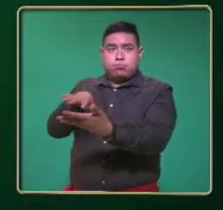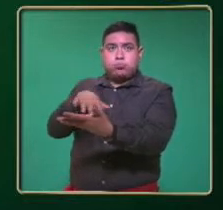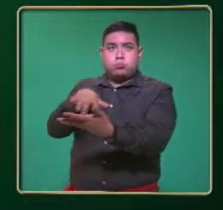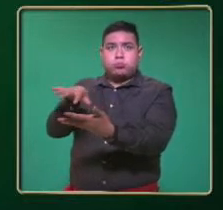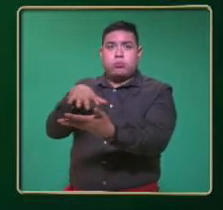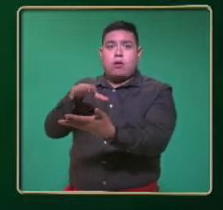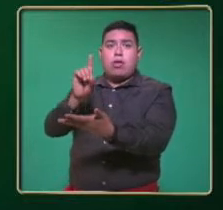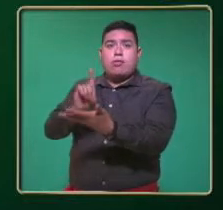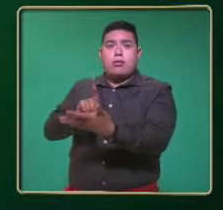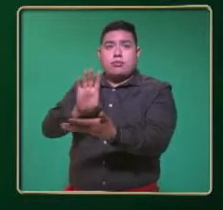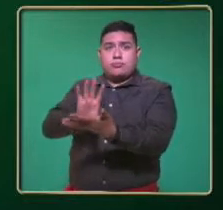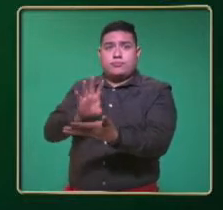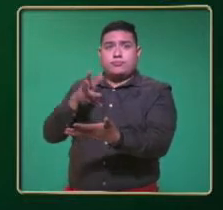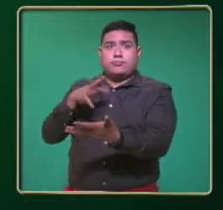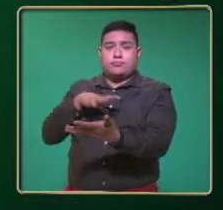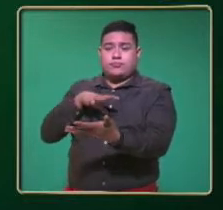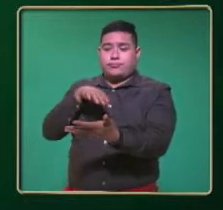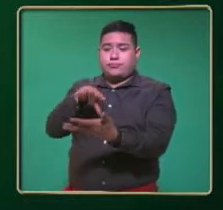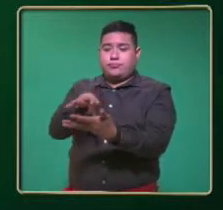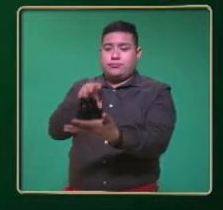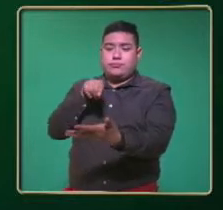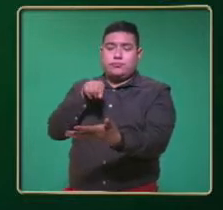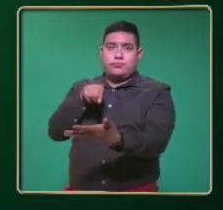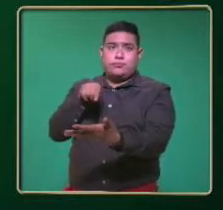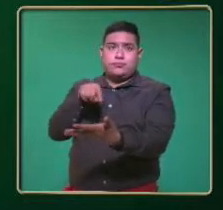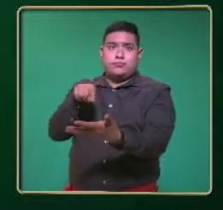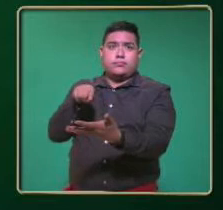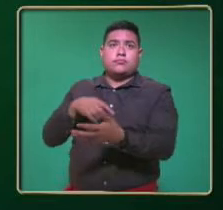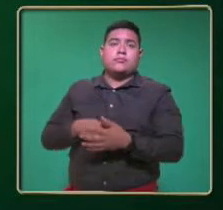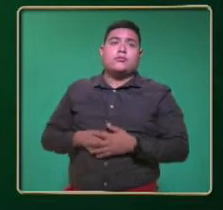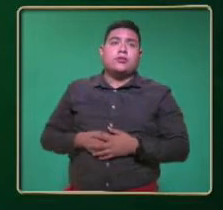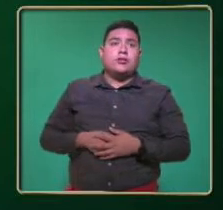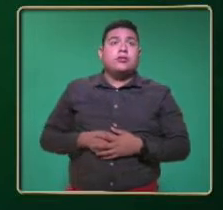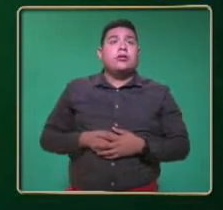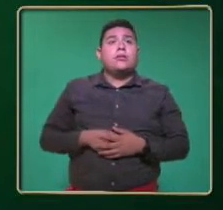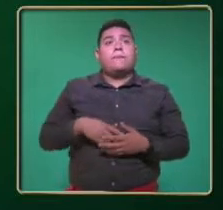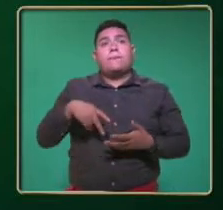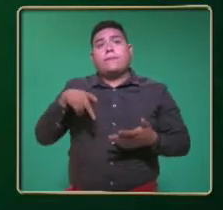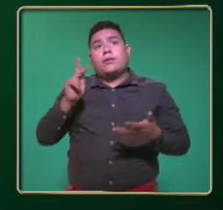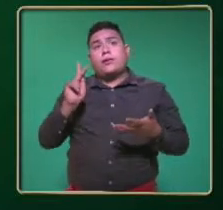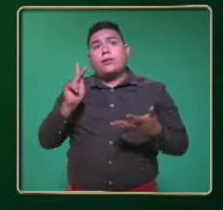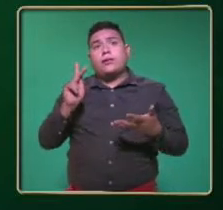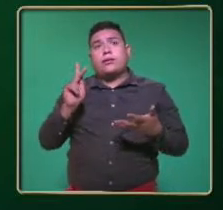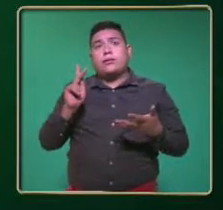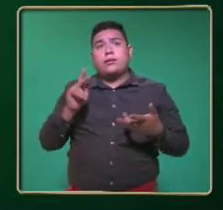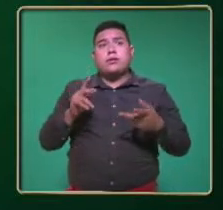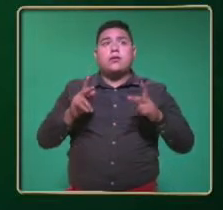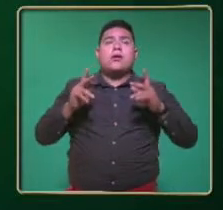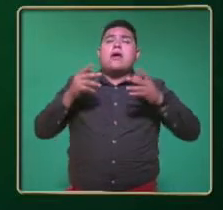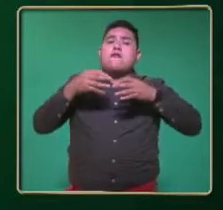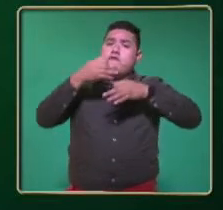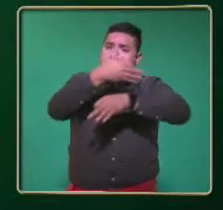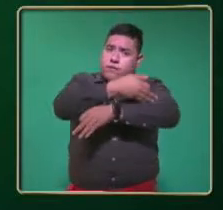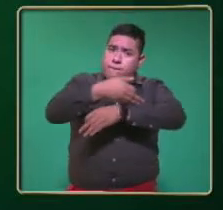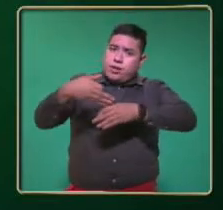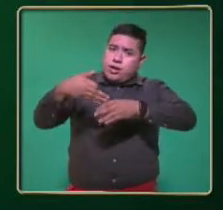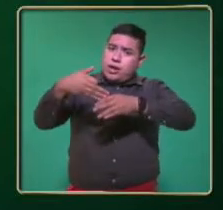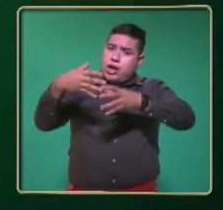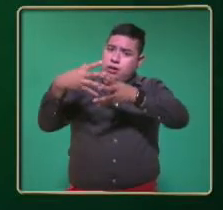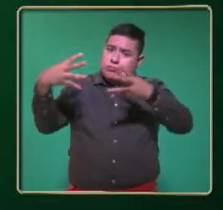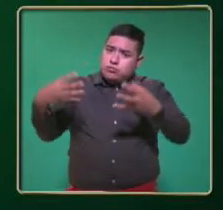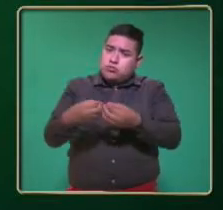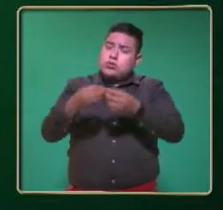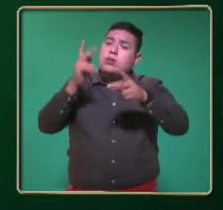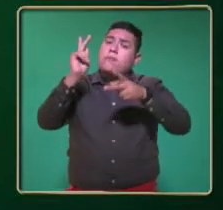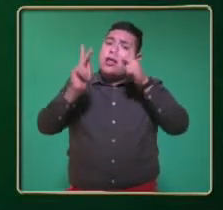hay una discapacidad en su hijo. Pero luego se comenta en familia y está